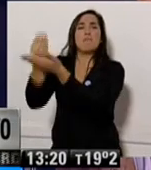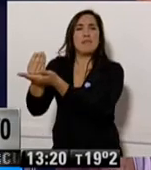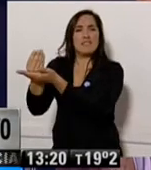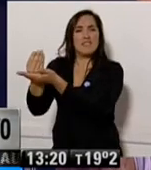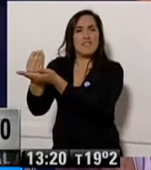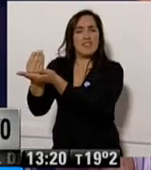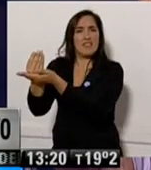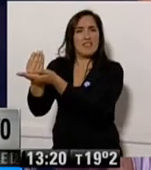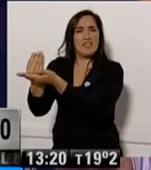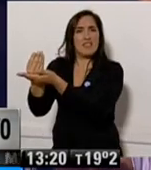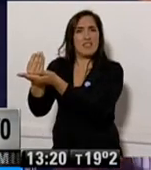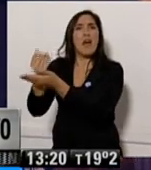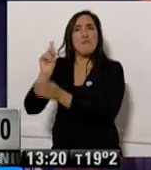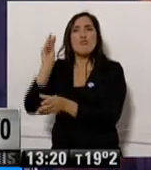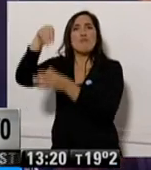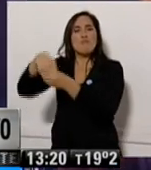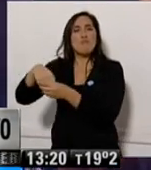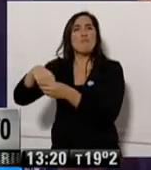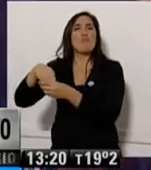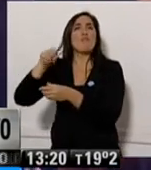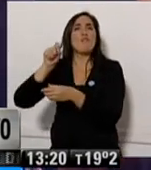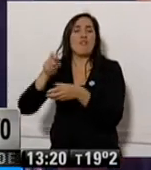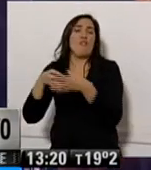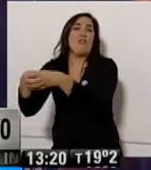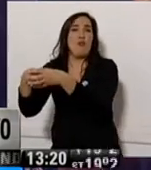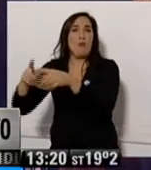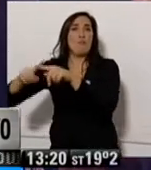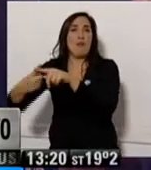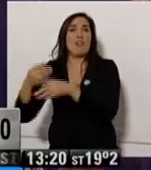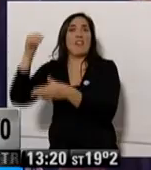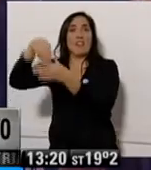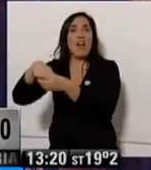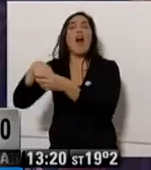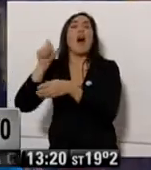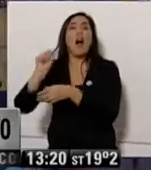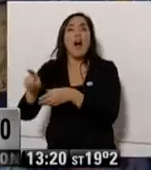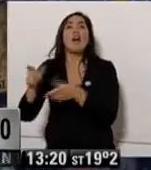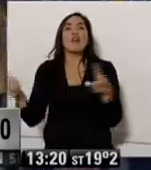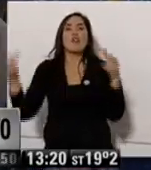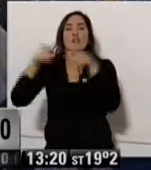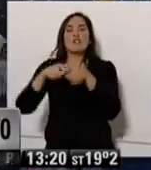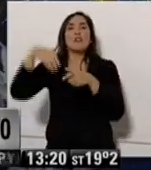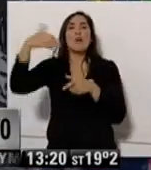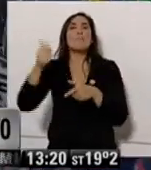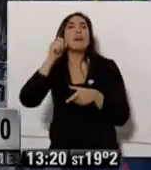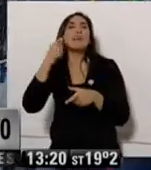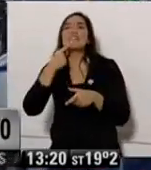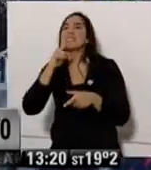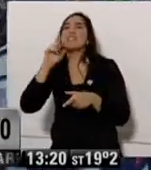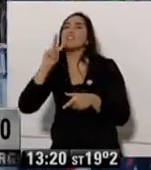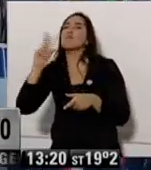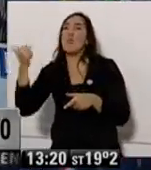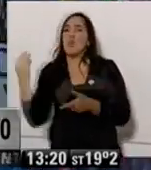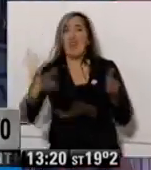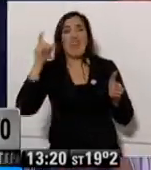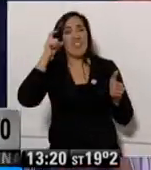representarlos en ese organismo político que es el Consejo de la Magistratura, que elige y